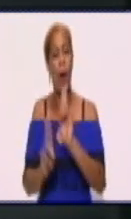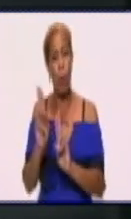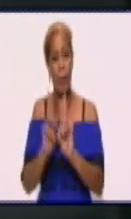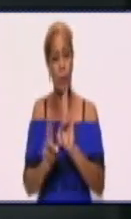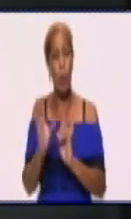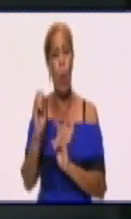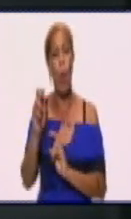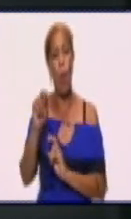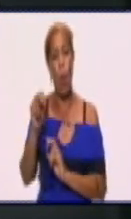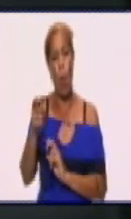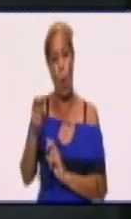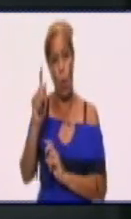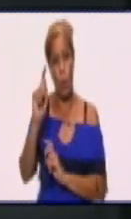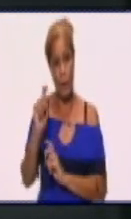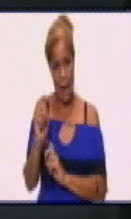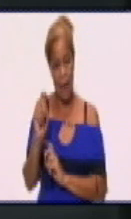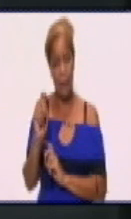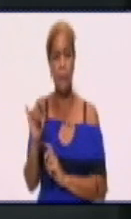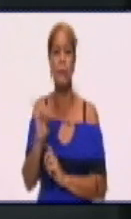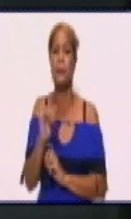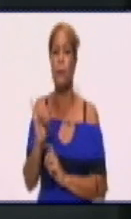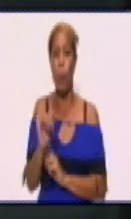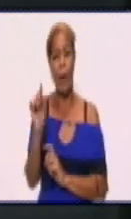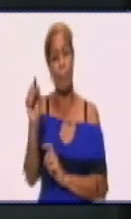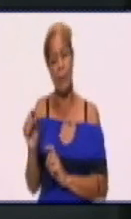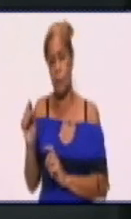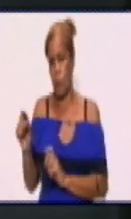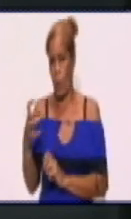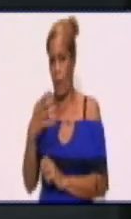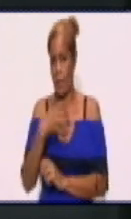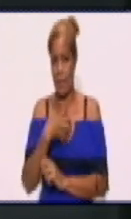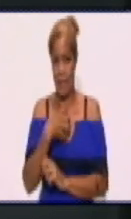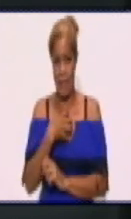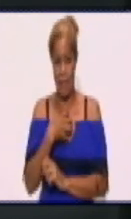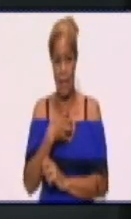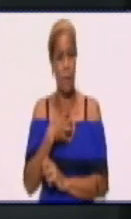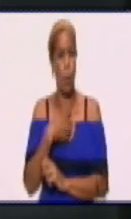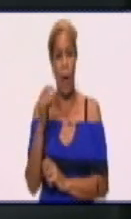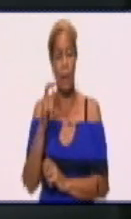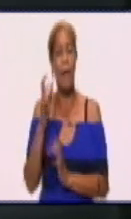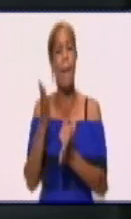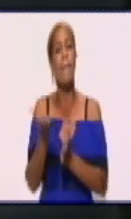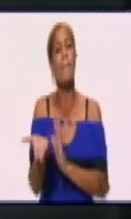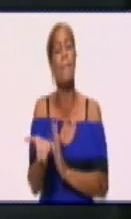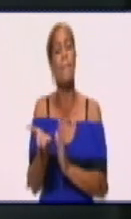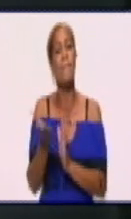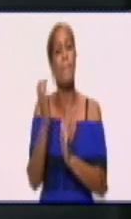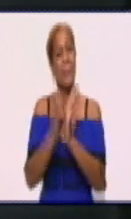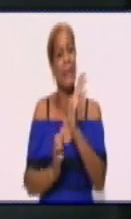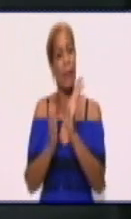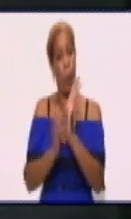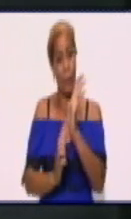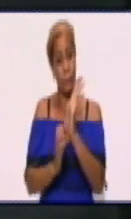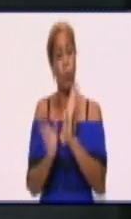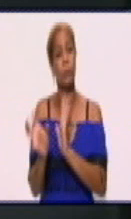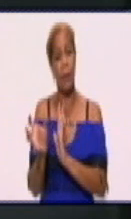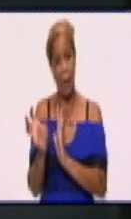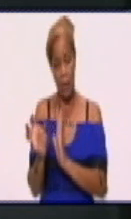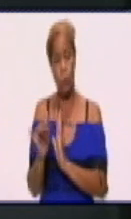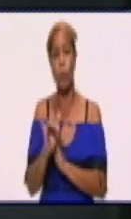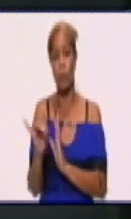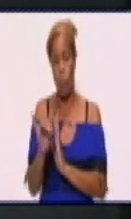en el caso del cliente que tenga crédito con nosotros podemos saber cuándo le corresponde la amortización e inclusive pagar las amortizaciones